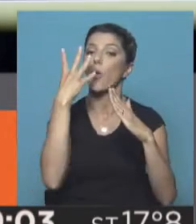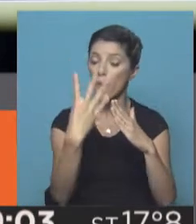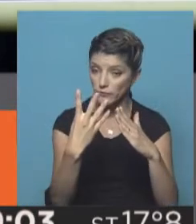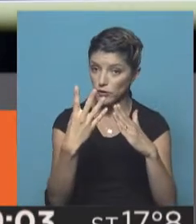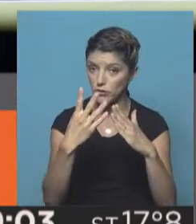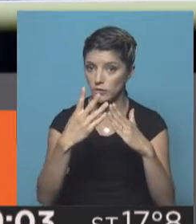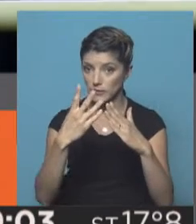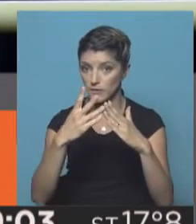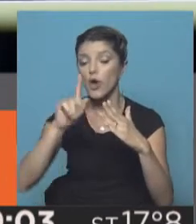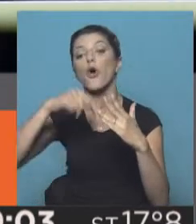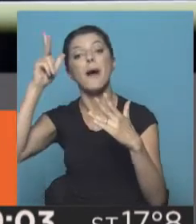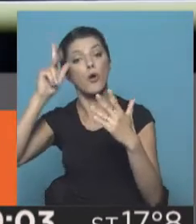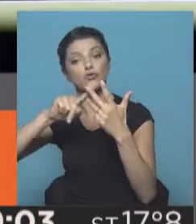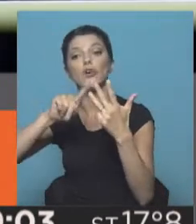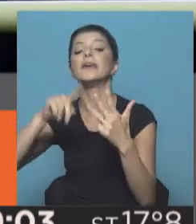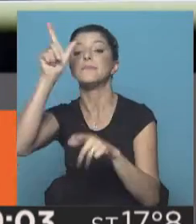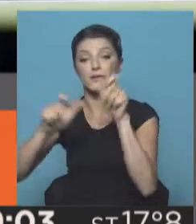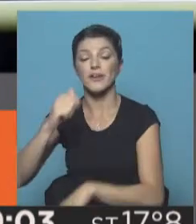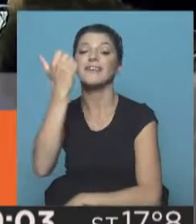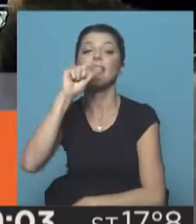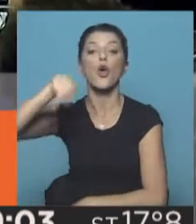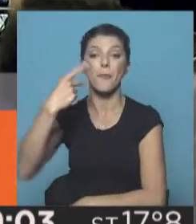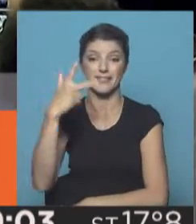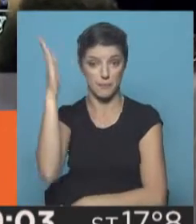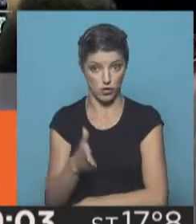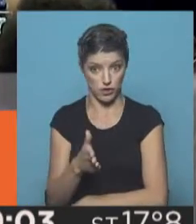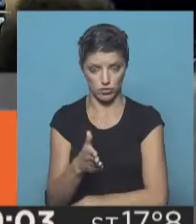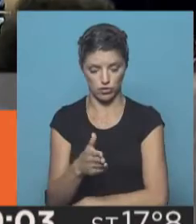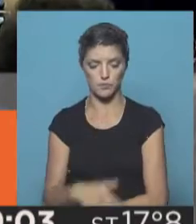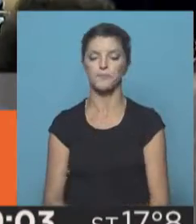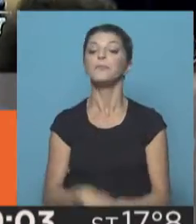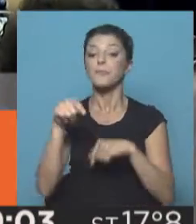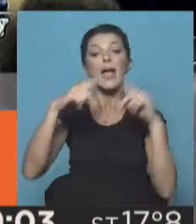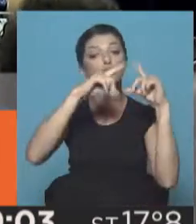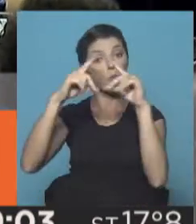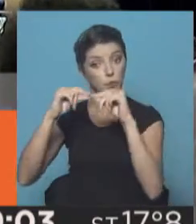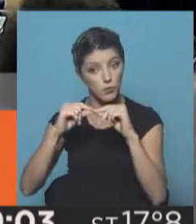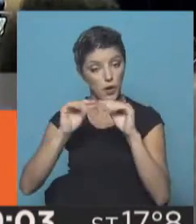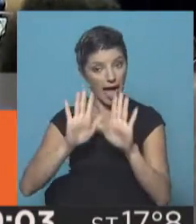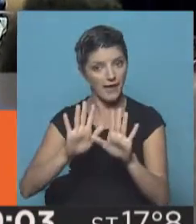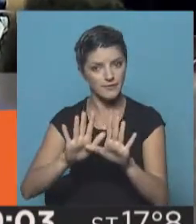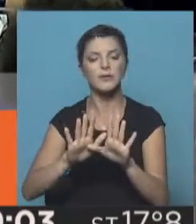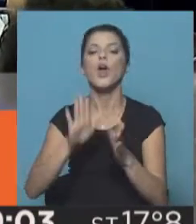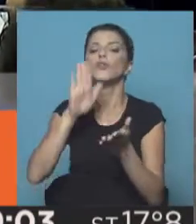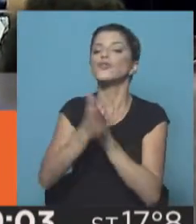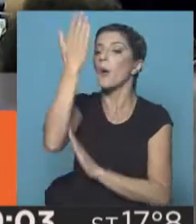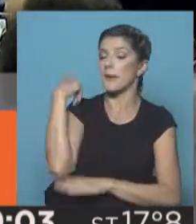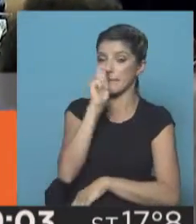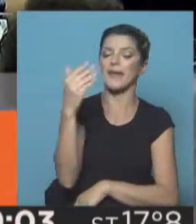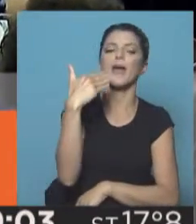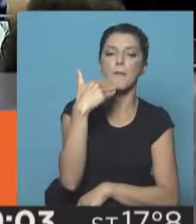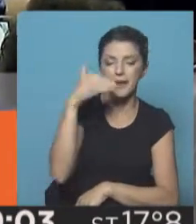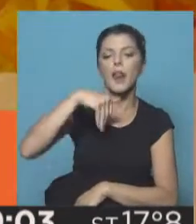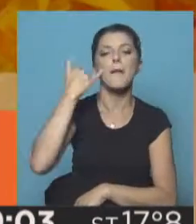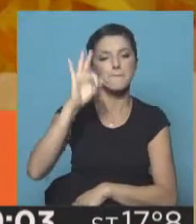4,8% y personas 6,3%. Estos índices de pobreza e indigencia corresponden a los meses de abril, mayo y